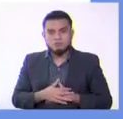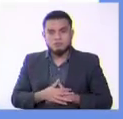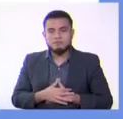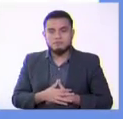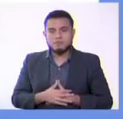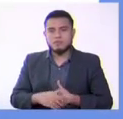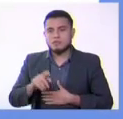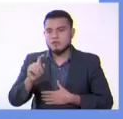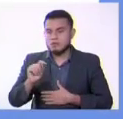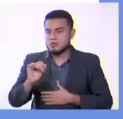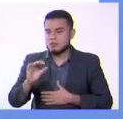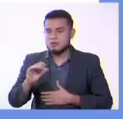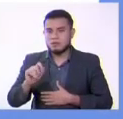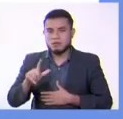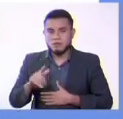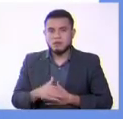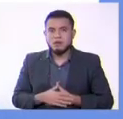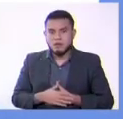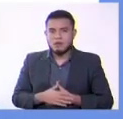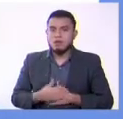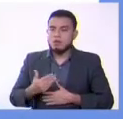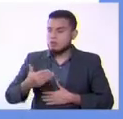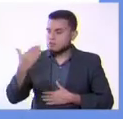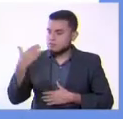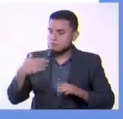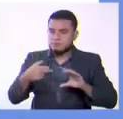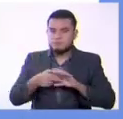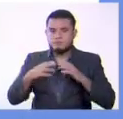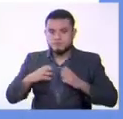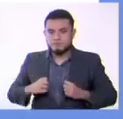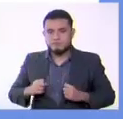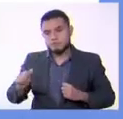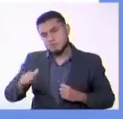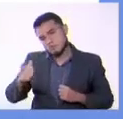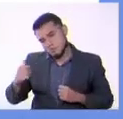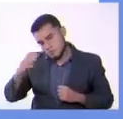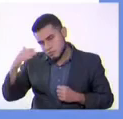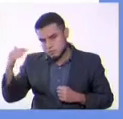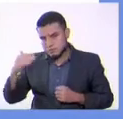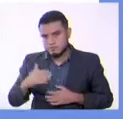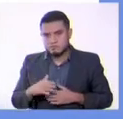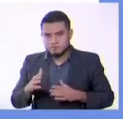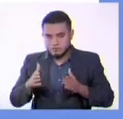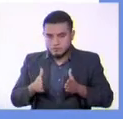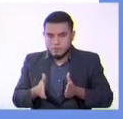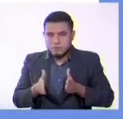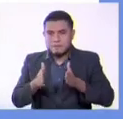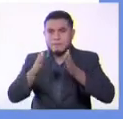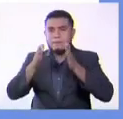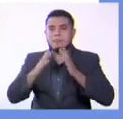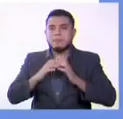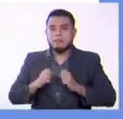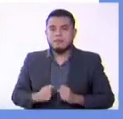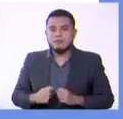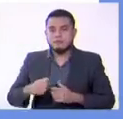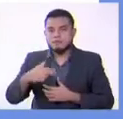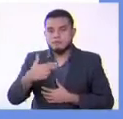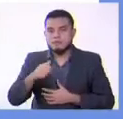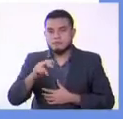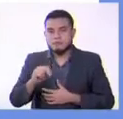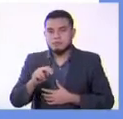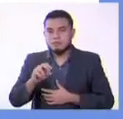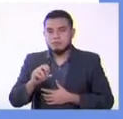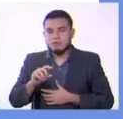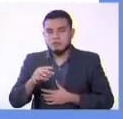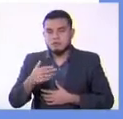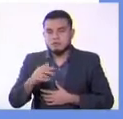Tikal, previo a la entronización de un gobernante extranjero. El que estamos viendo en el centro es el gobernante Siyaj